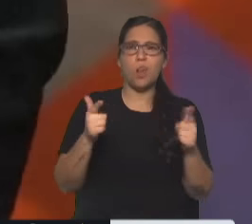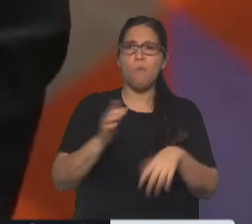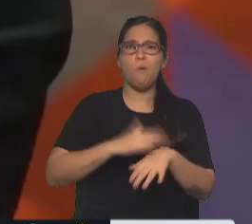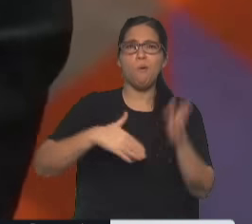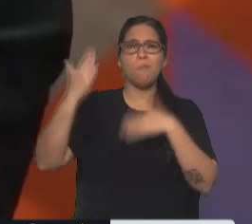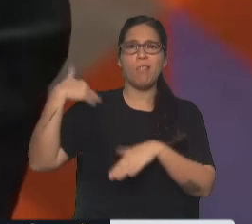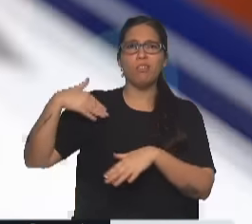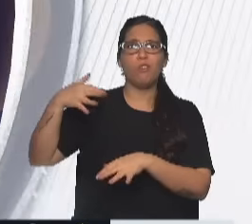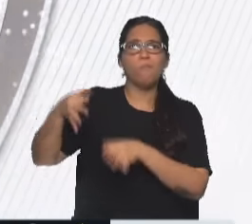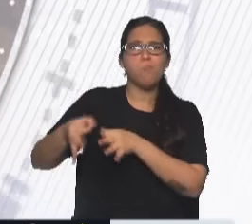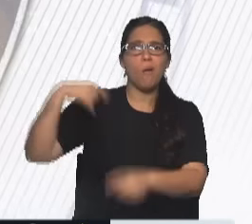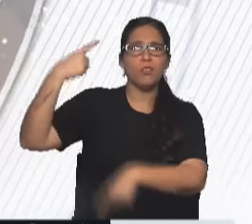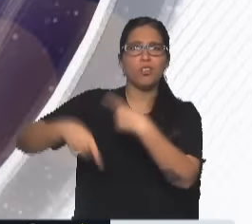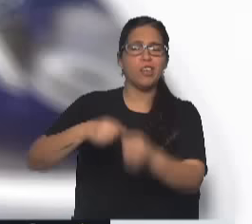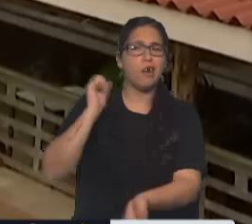pueblos originarios.